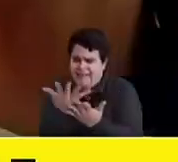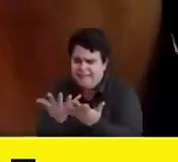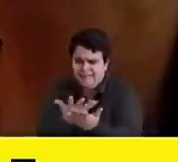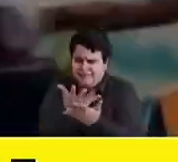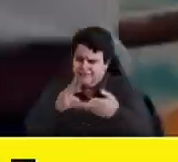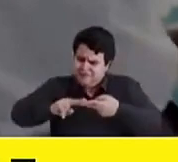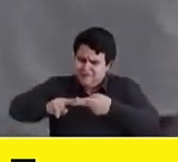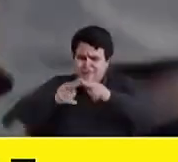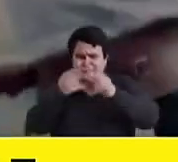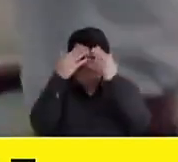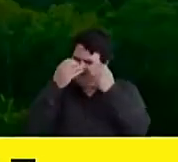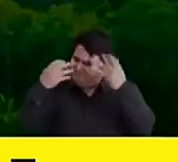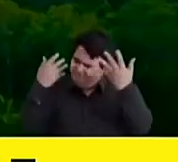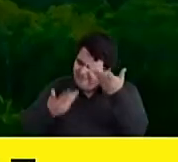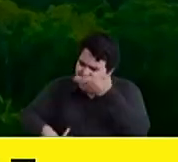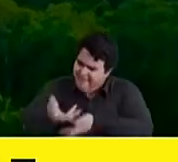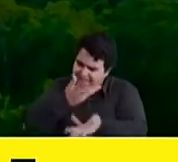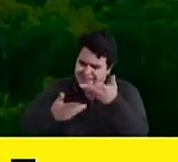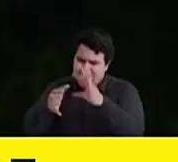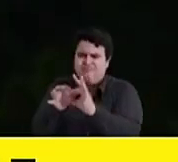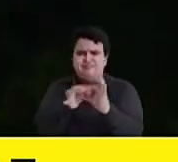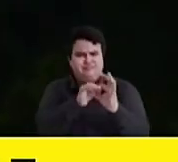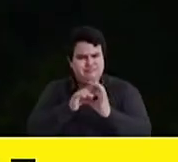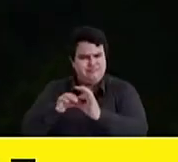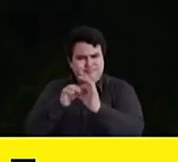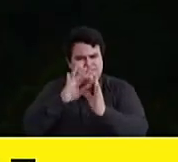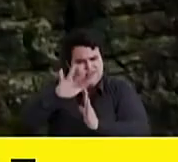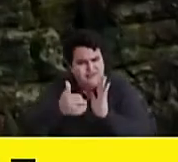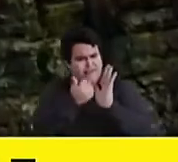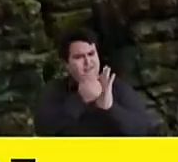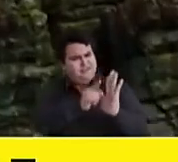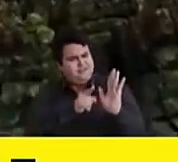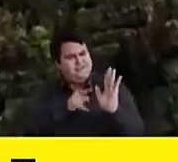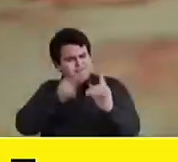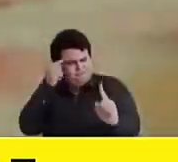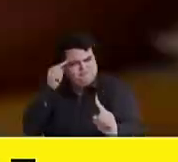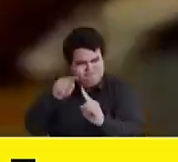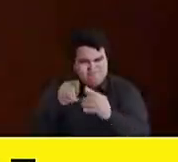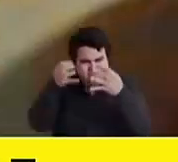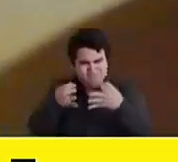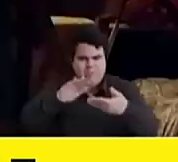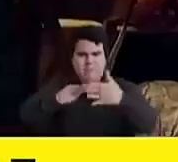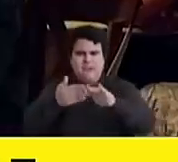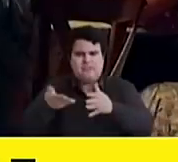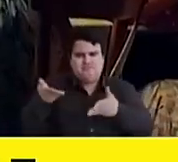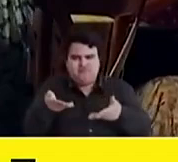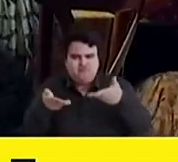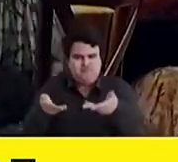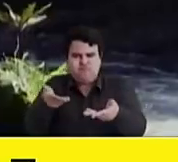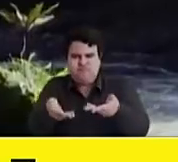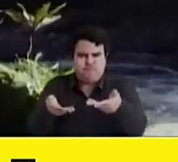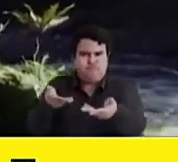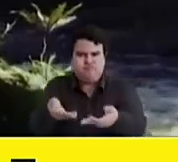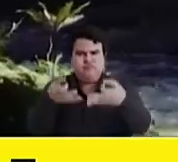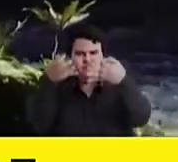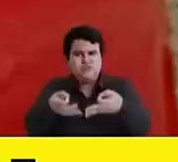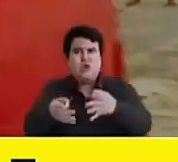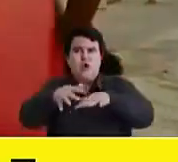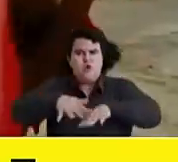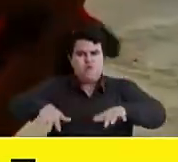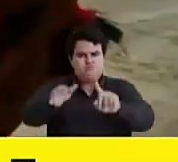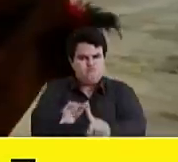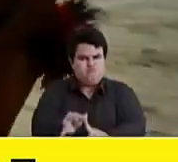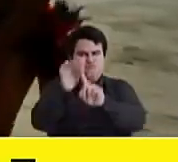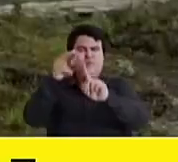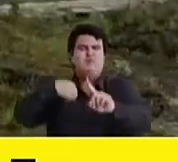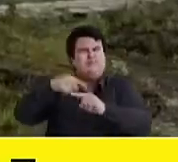mecanismos puntuales para poderlos realizar. Nosotros dentro de la estrategia de turismo